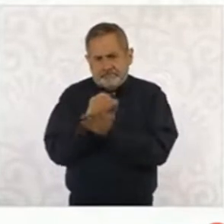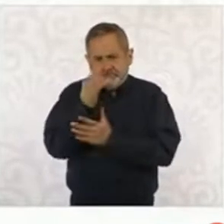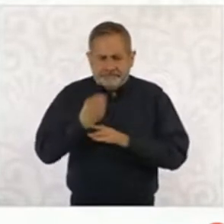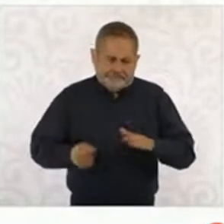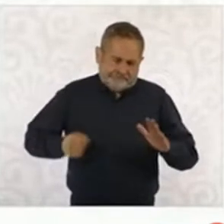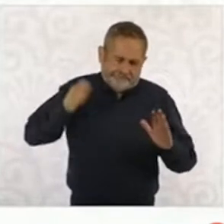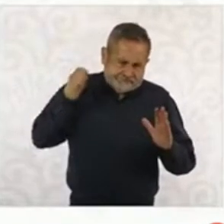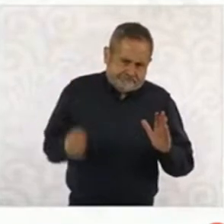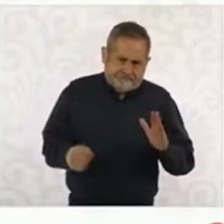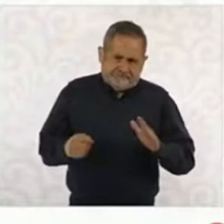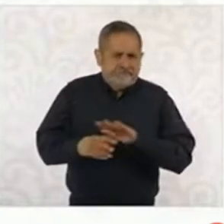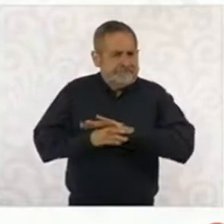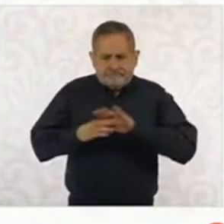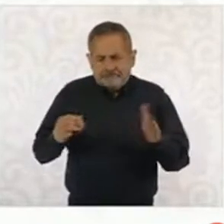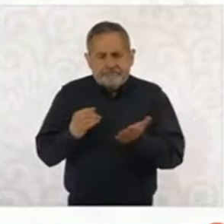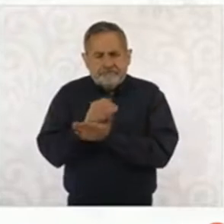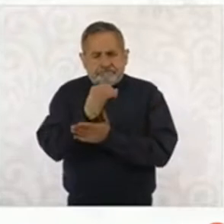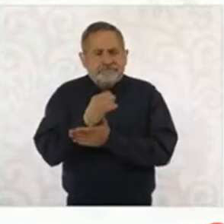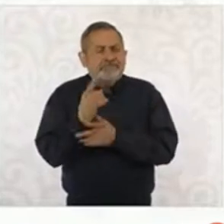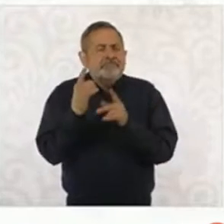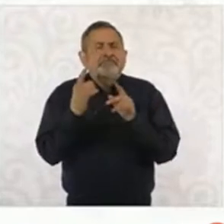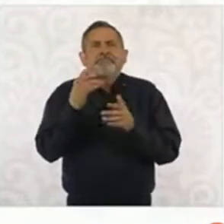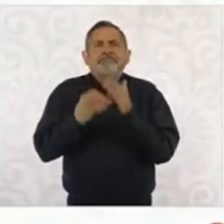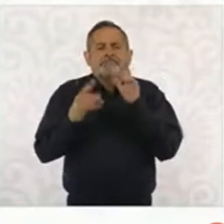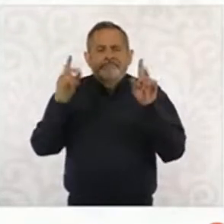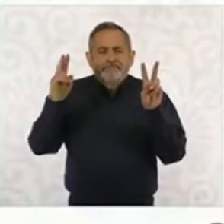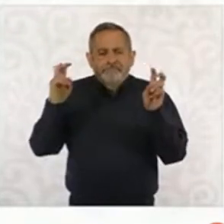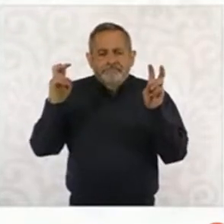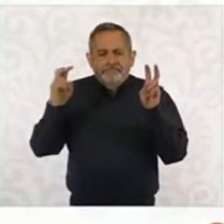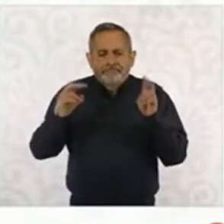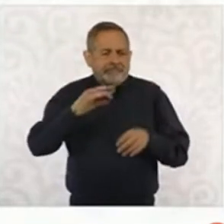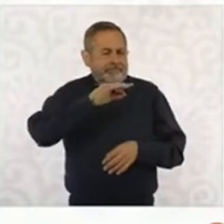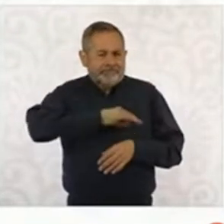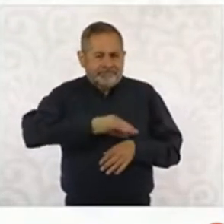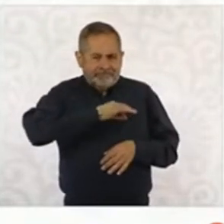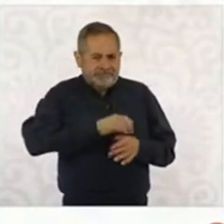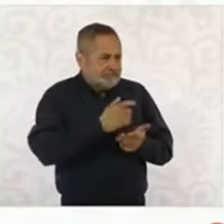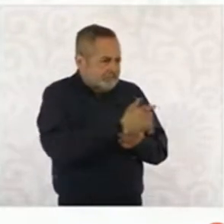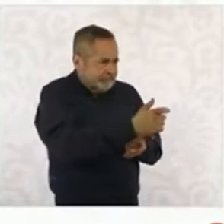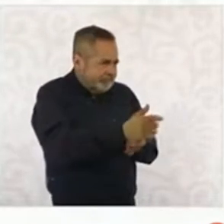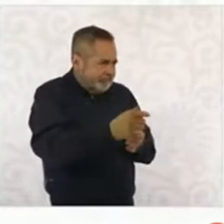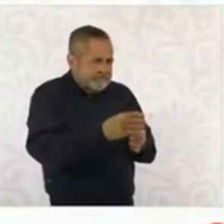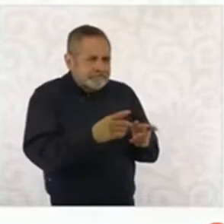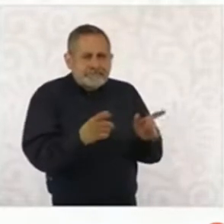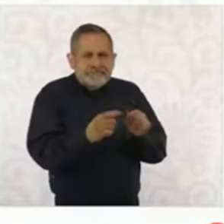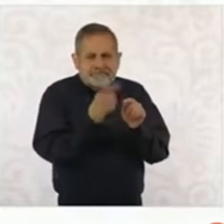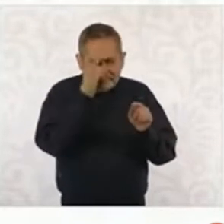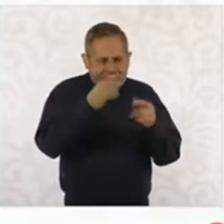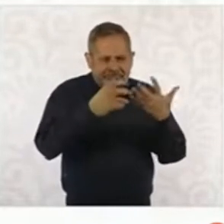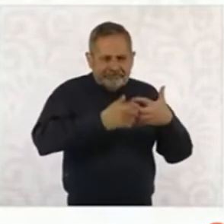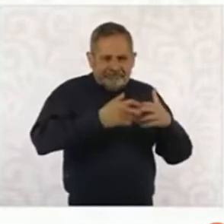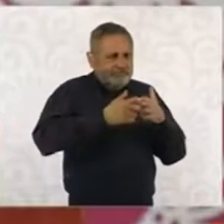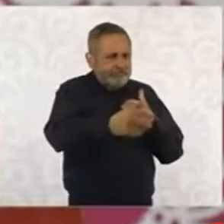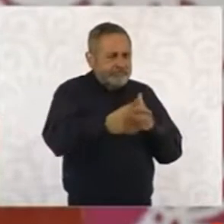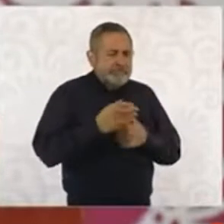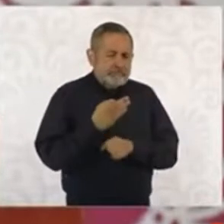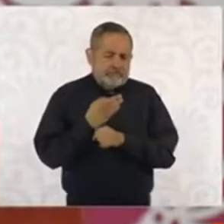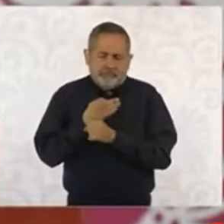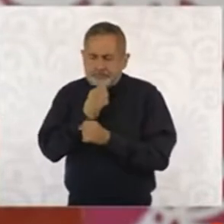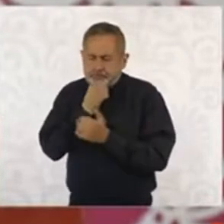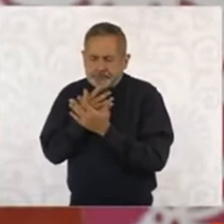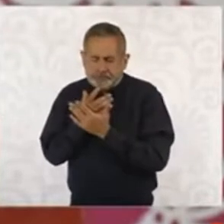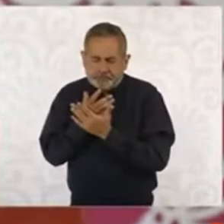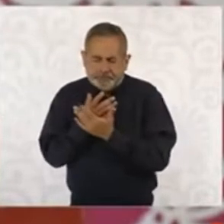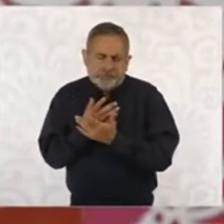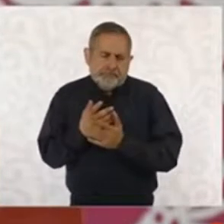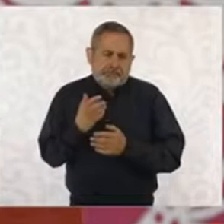se confirme o no solamente un tema de comisiones a distribuidores, y aún está pendiente este amparo en la Suprema Corte de